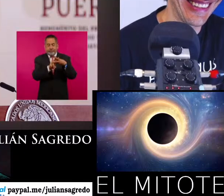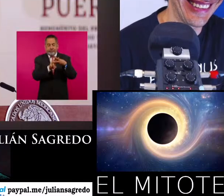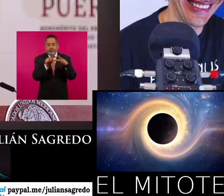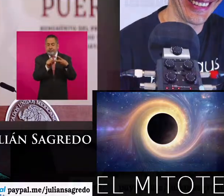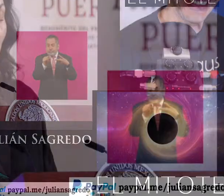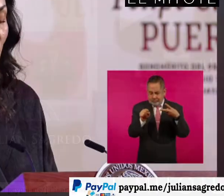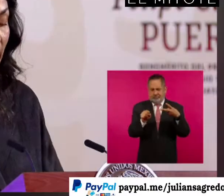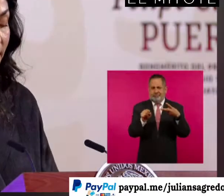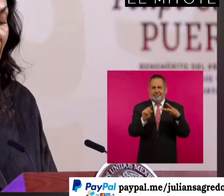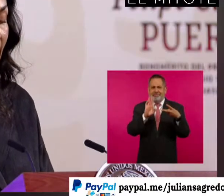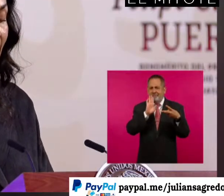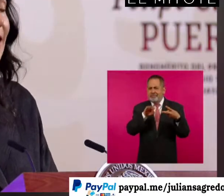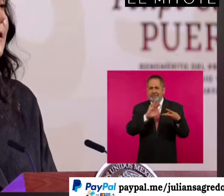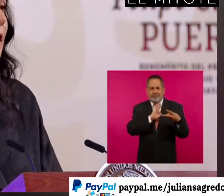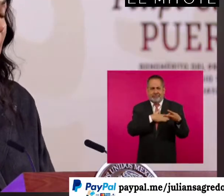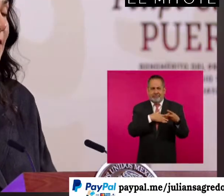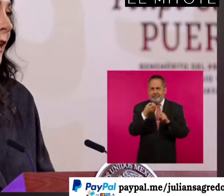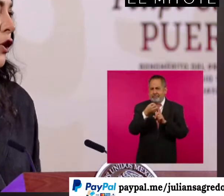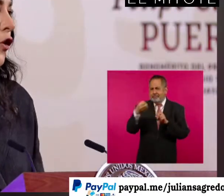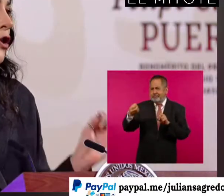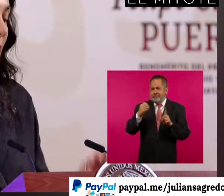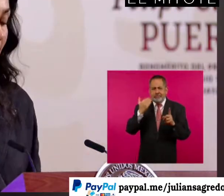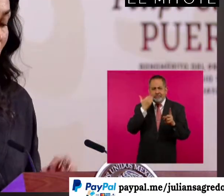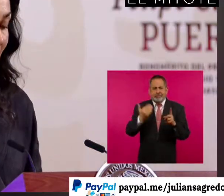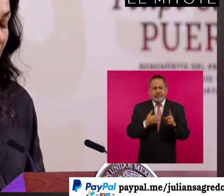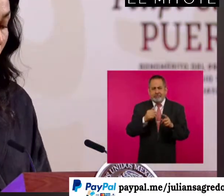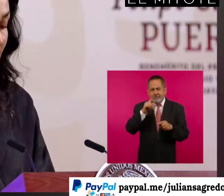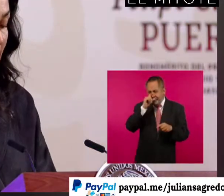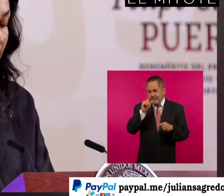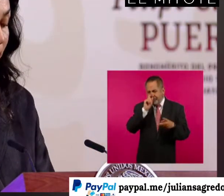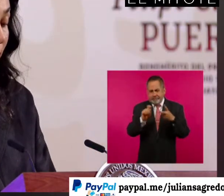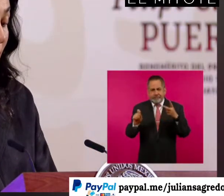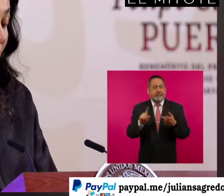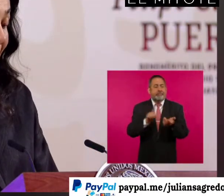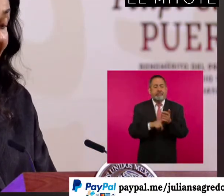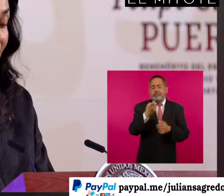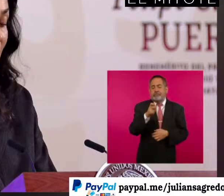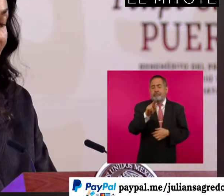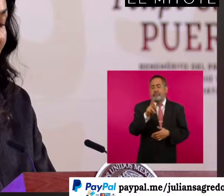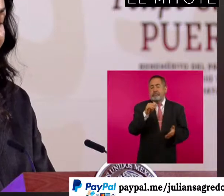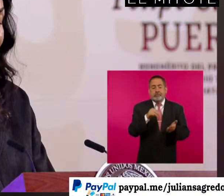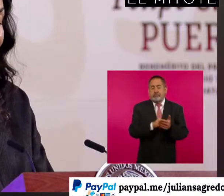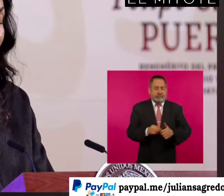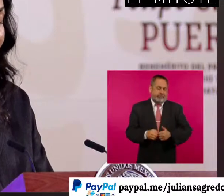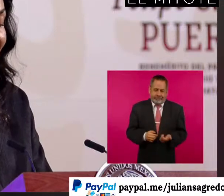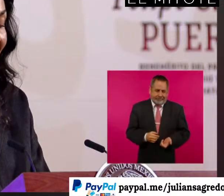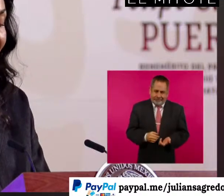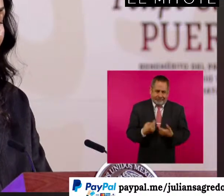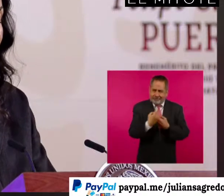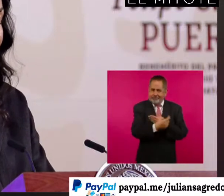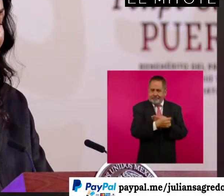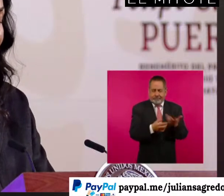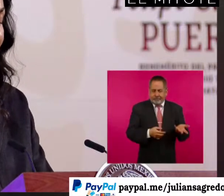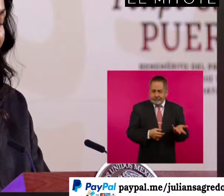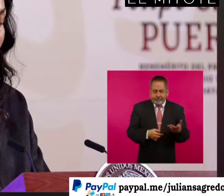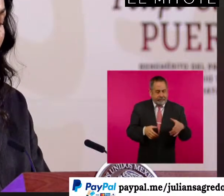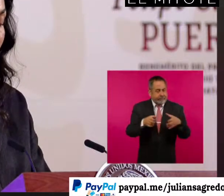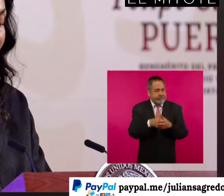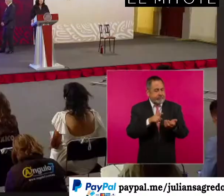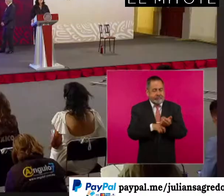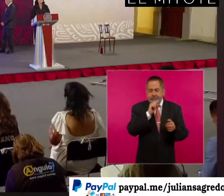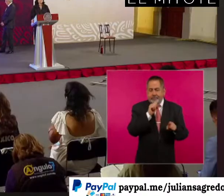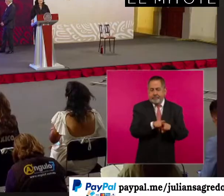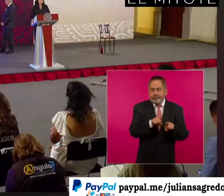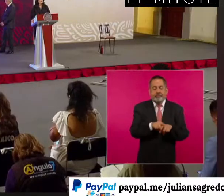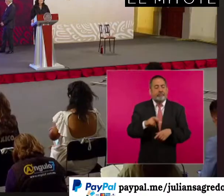Alguna falta de ortografía desde 182 mil cuentas. La activación masiva de manera coordinada coincide en el tiempo con